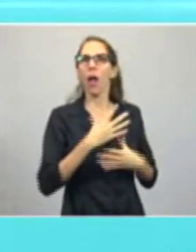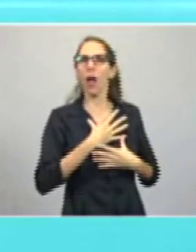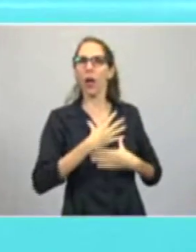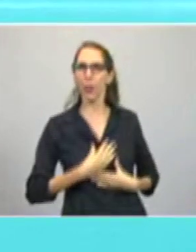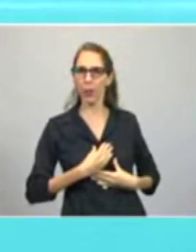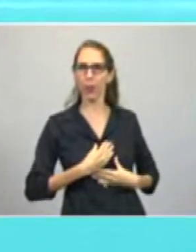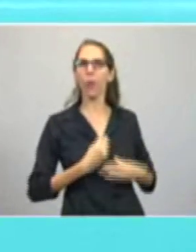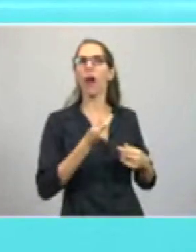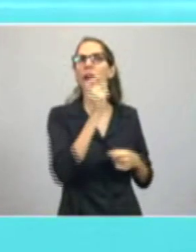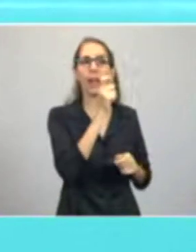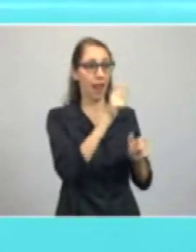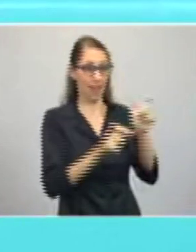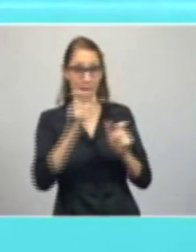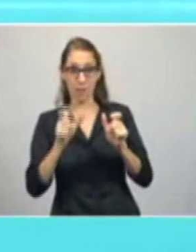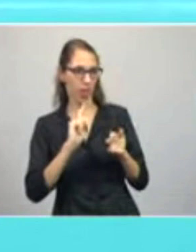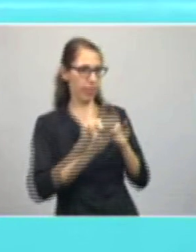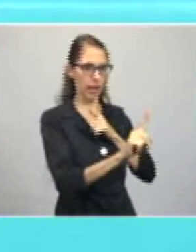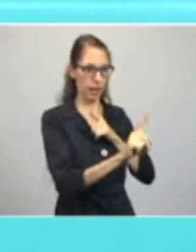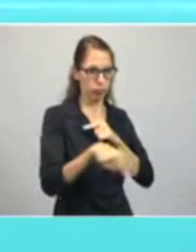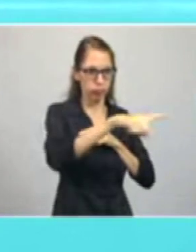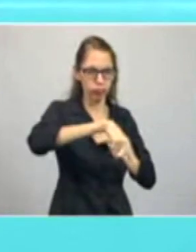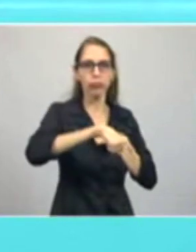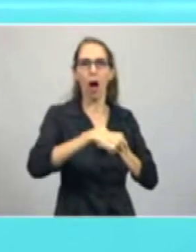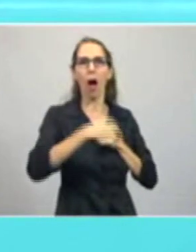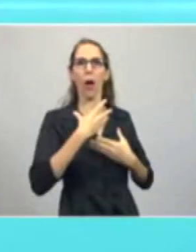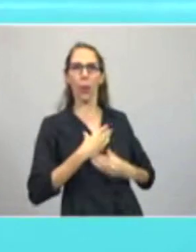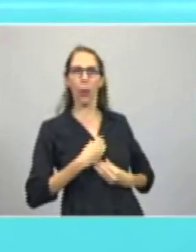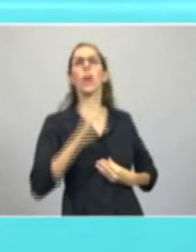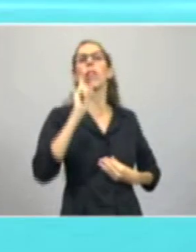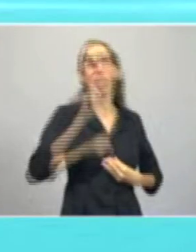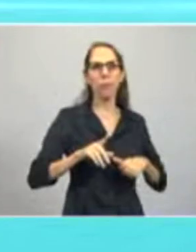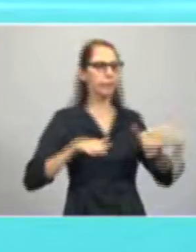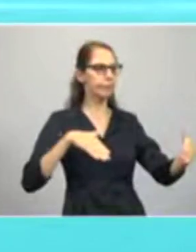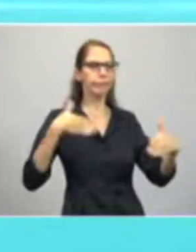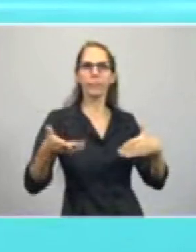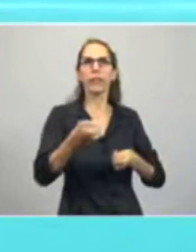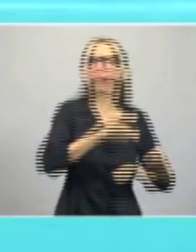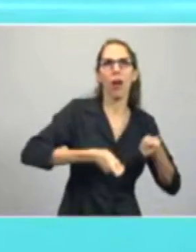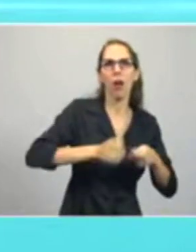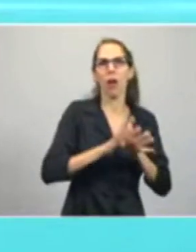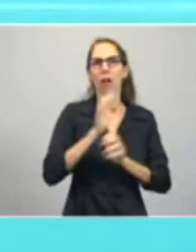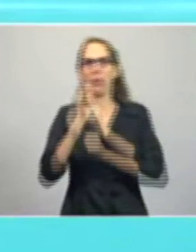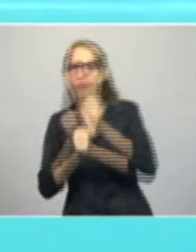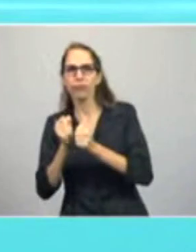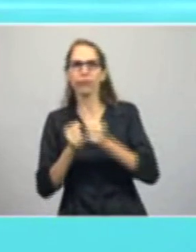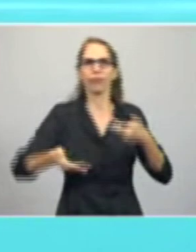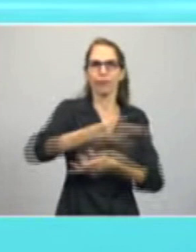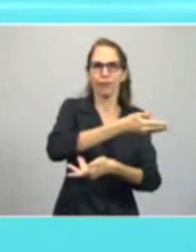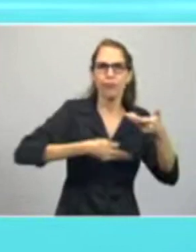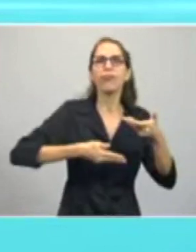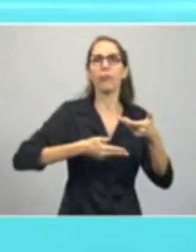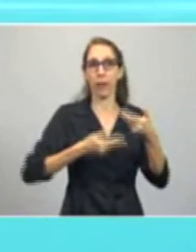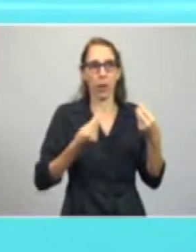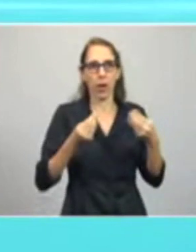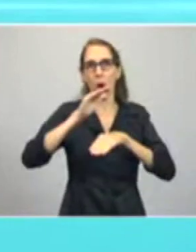también a comerciantes, empresarios, industriales, productivos de la Provincia de Buenos Aires que con la caída de los